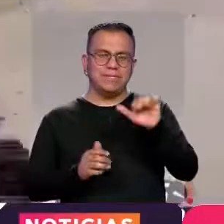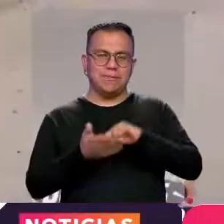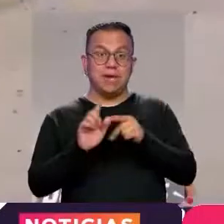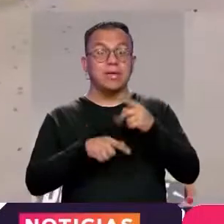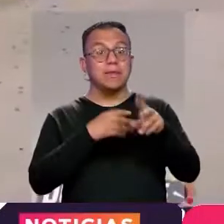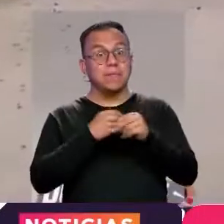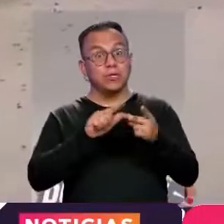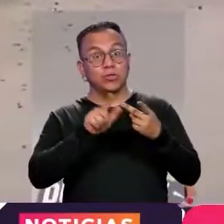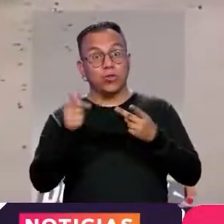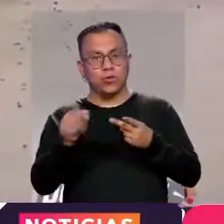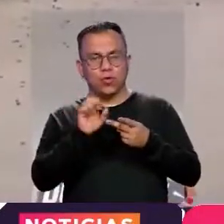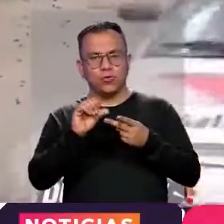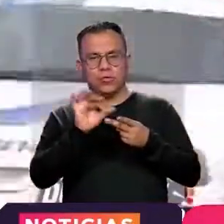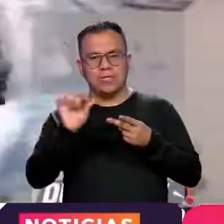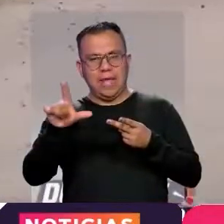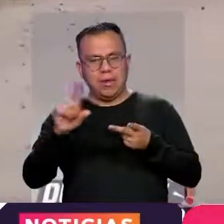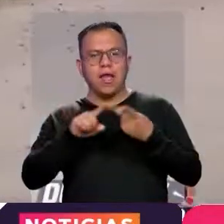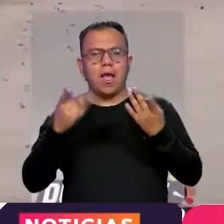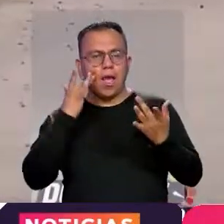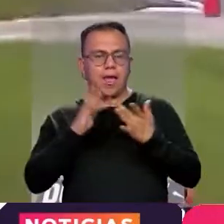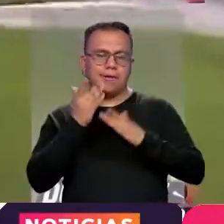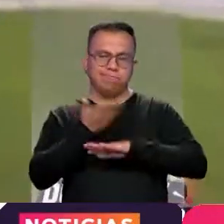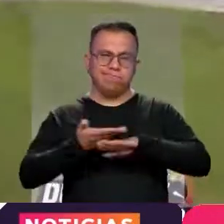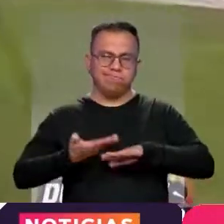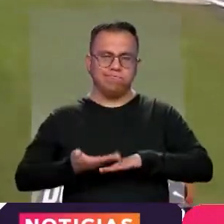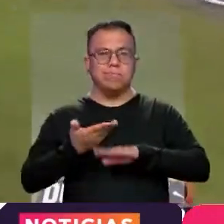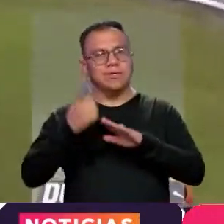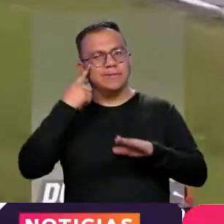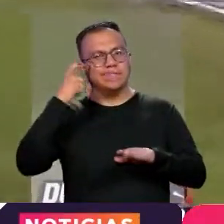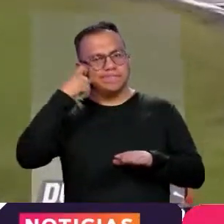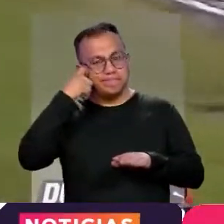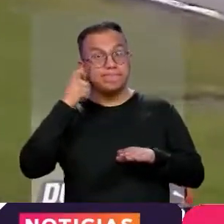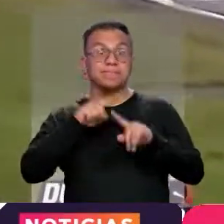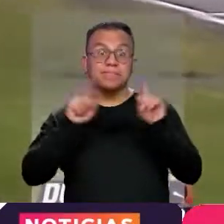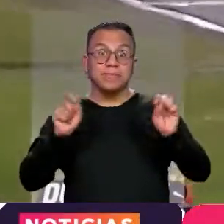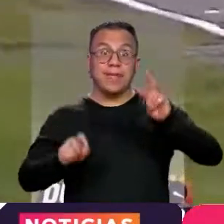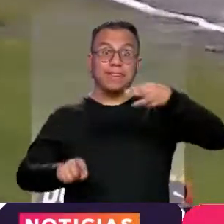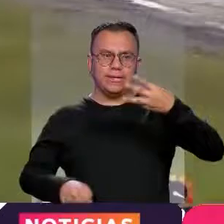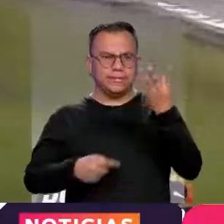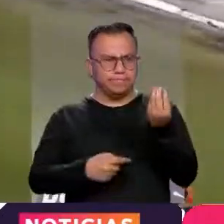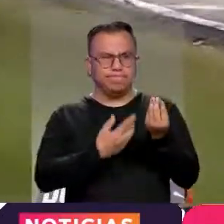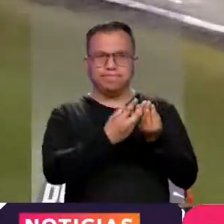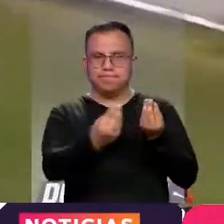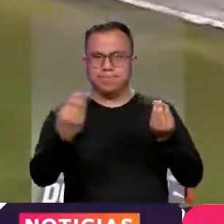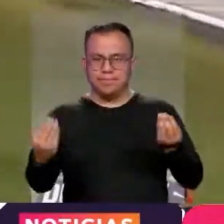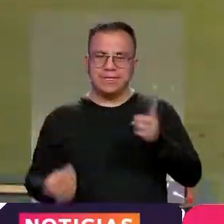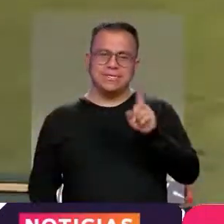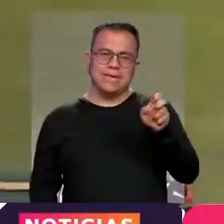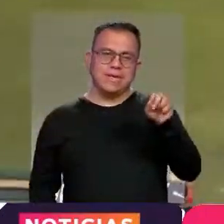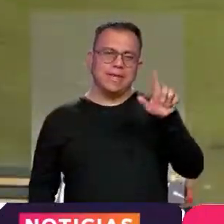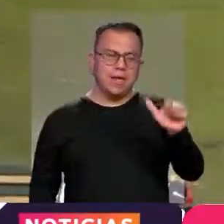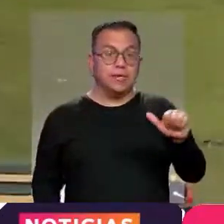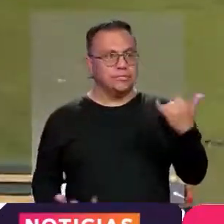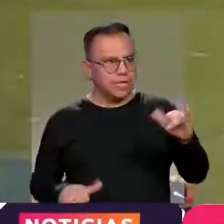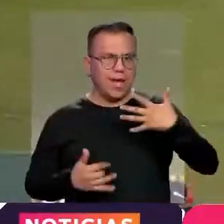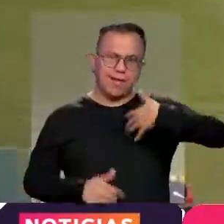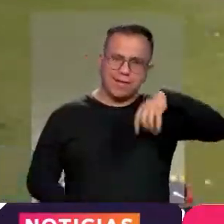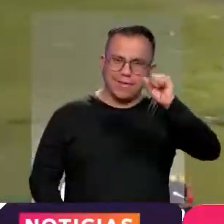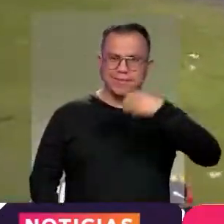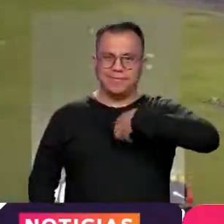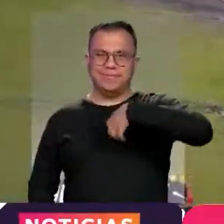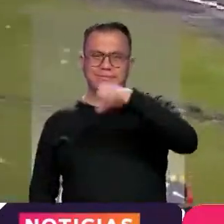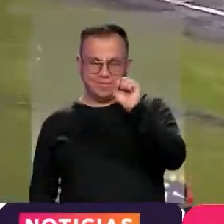una pasando por el curbón occidental fueron las exigencias del Reto Triple. Tres categorías del CNA ya definieron sus campeones. En